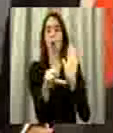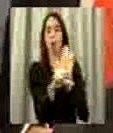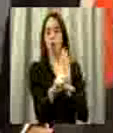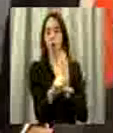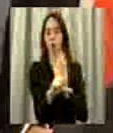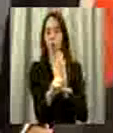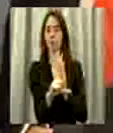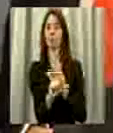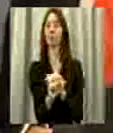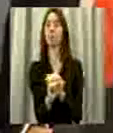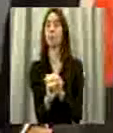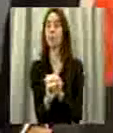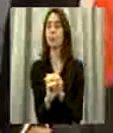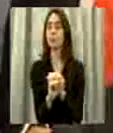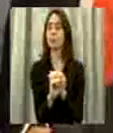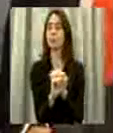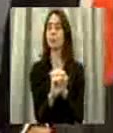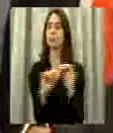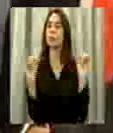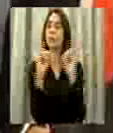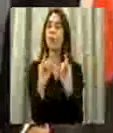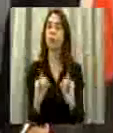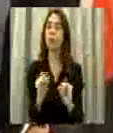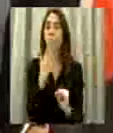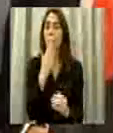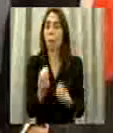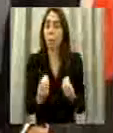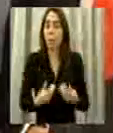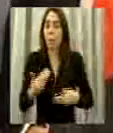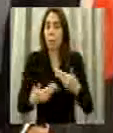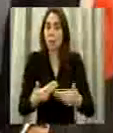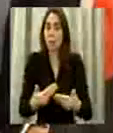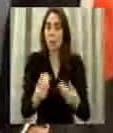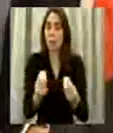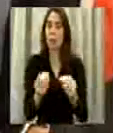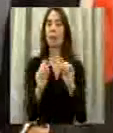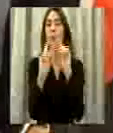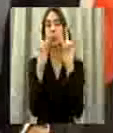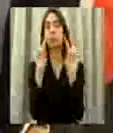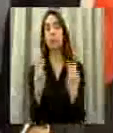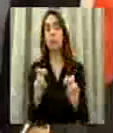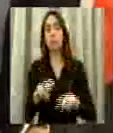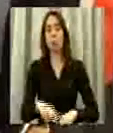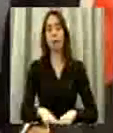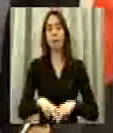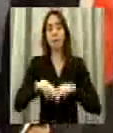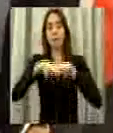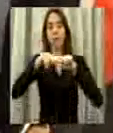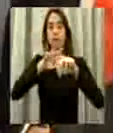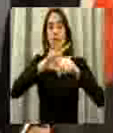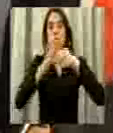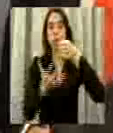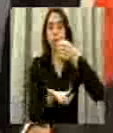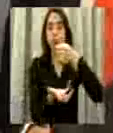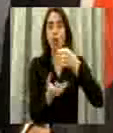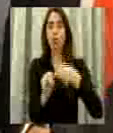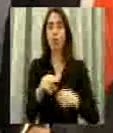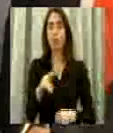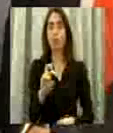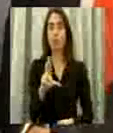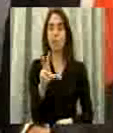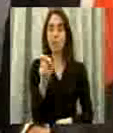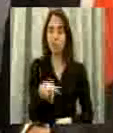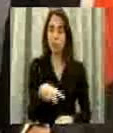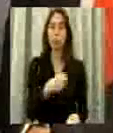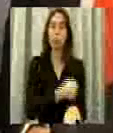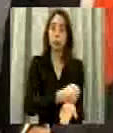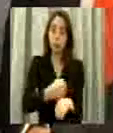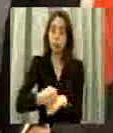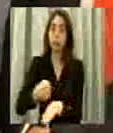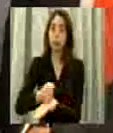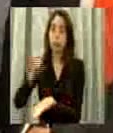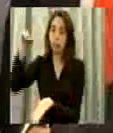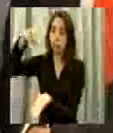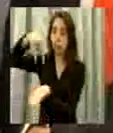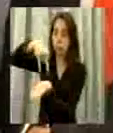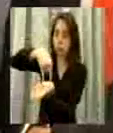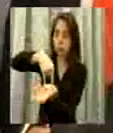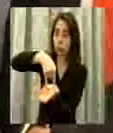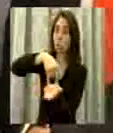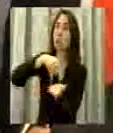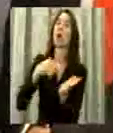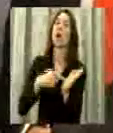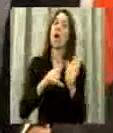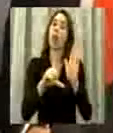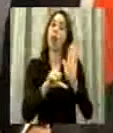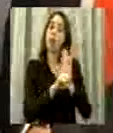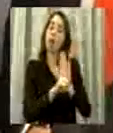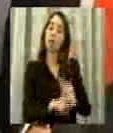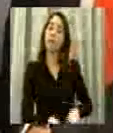generar un esquema mucho más eficiente en materia de fondos de inversión. Eso está en trámite. También tenemos ahí en